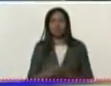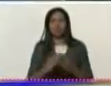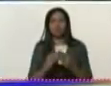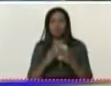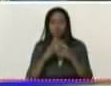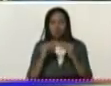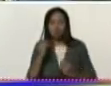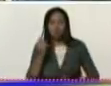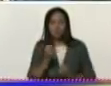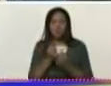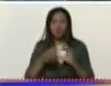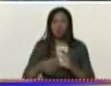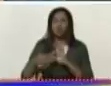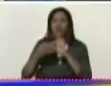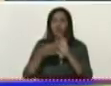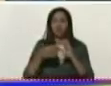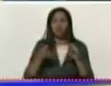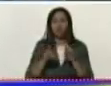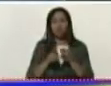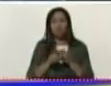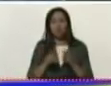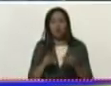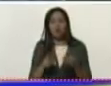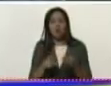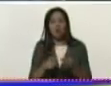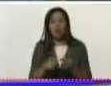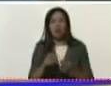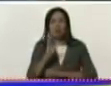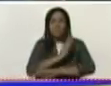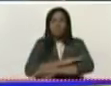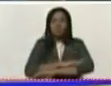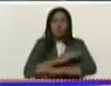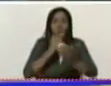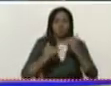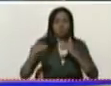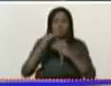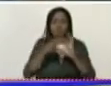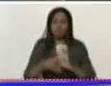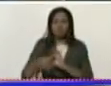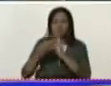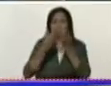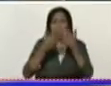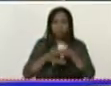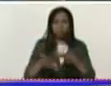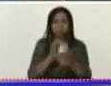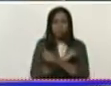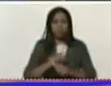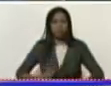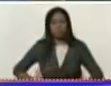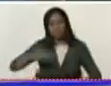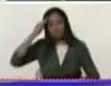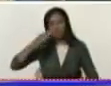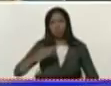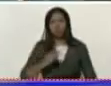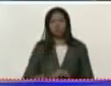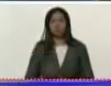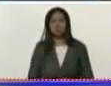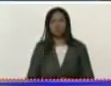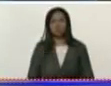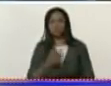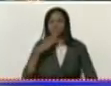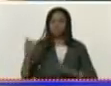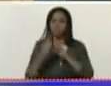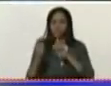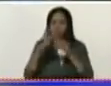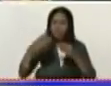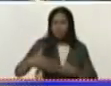apoyo, unión, moral y máxima cohesión de la Fuerza Armada Nacional Bolivariana para enfrentar a